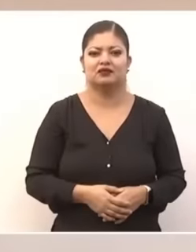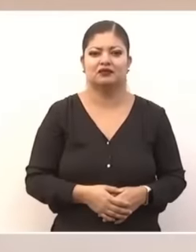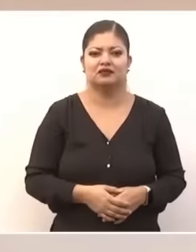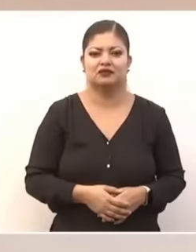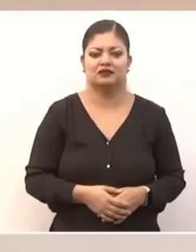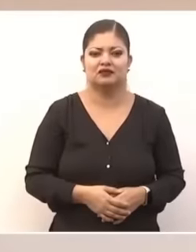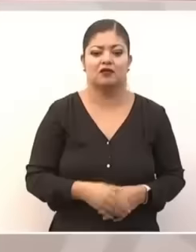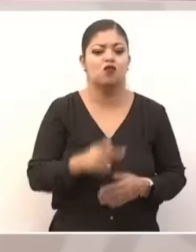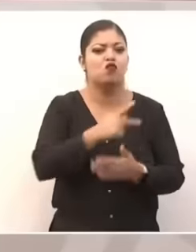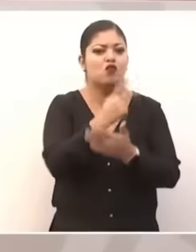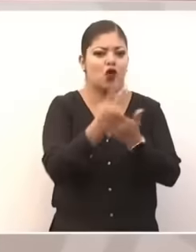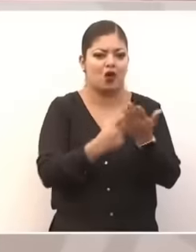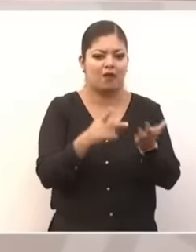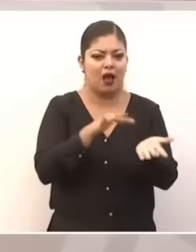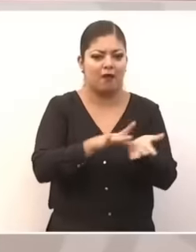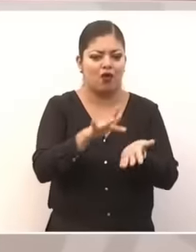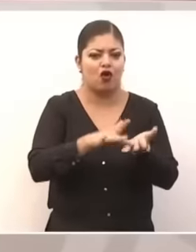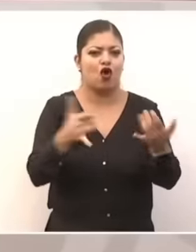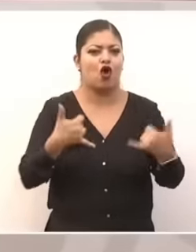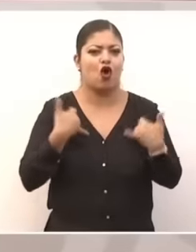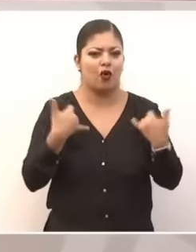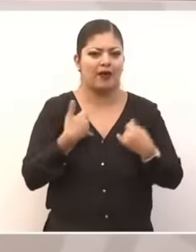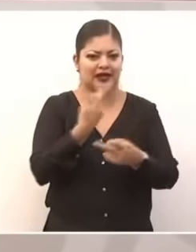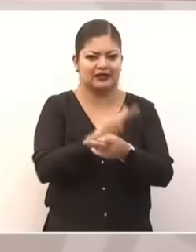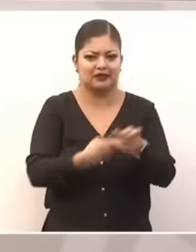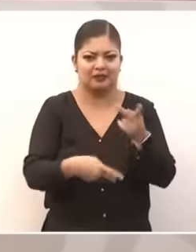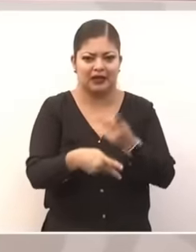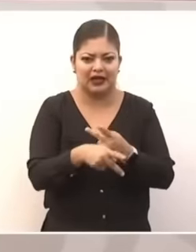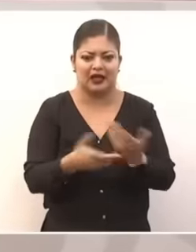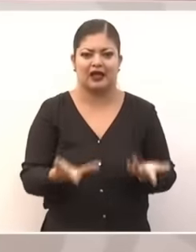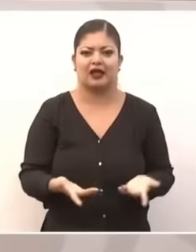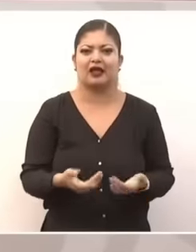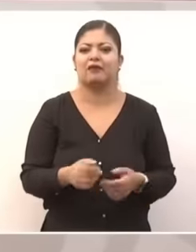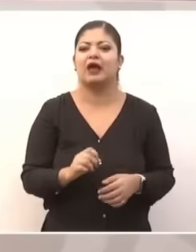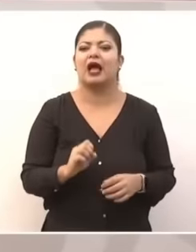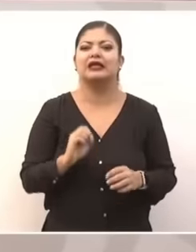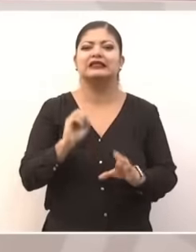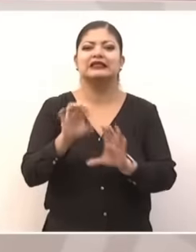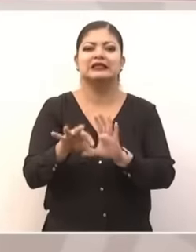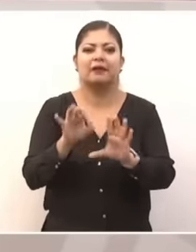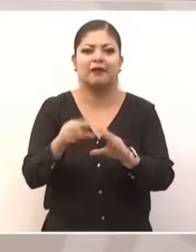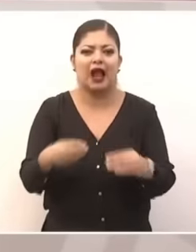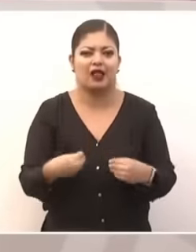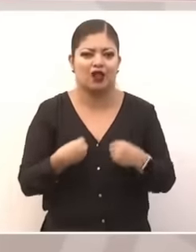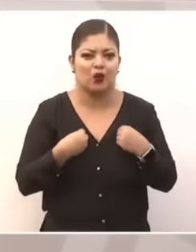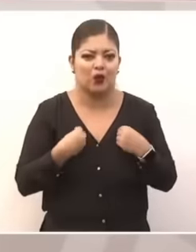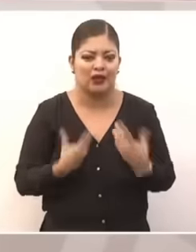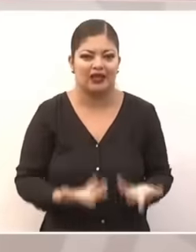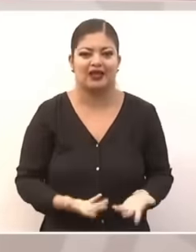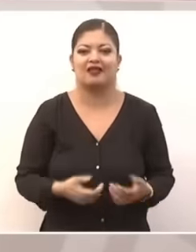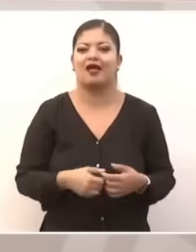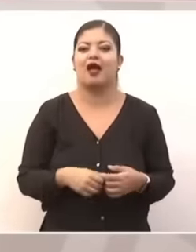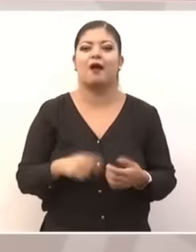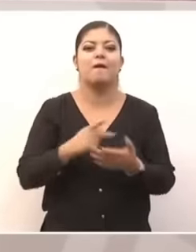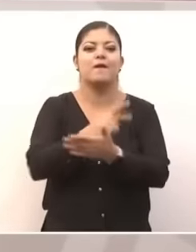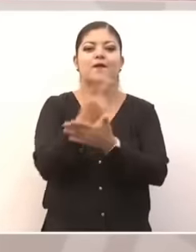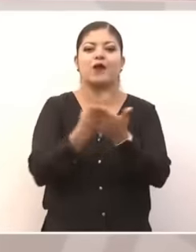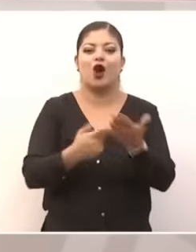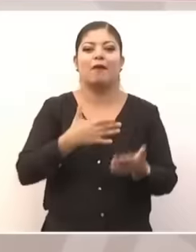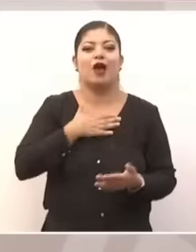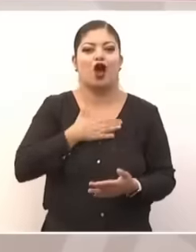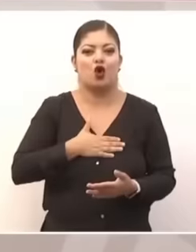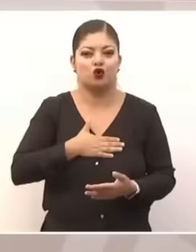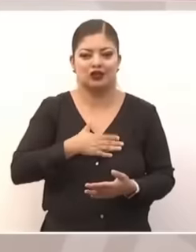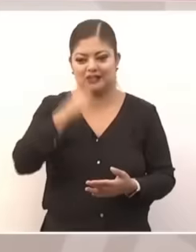el programa de apoyo a los jóvenes de preparatoria, el Sembrando Vida, los programas de justicia